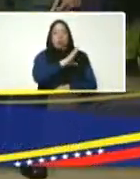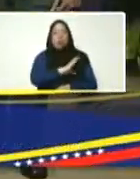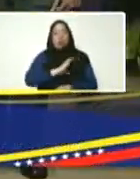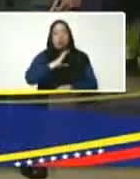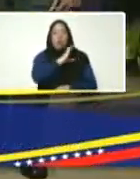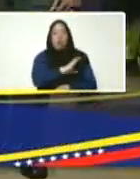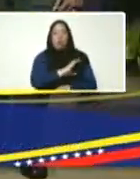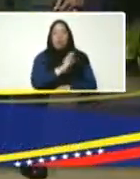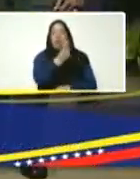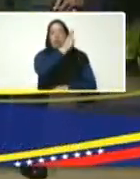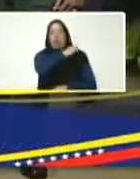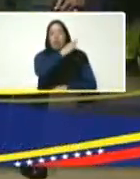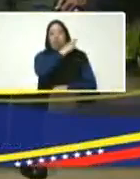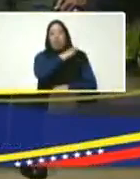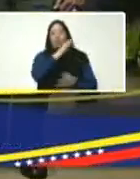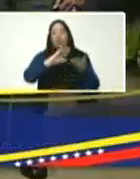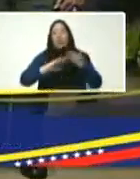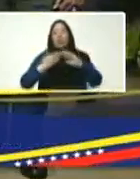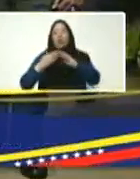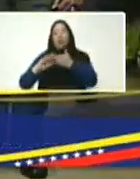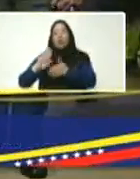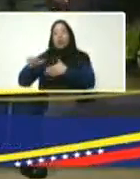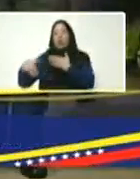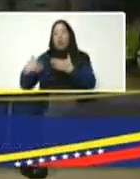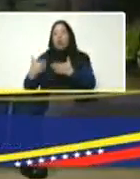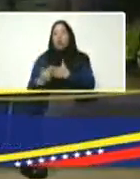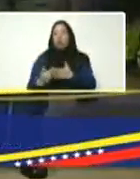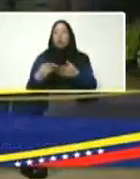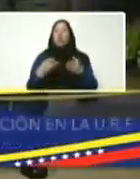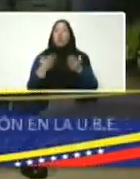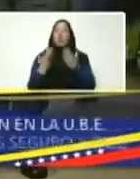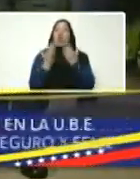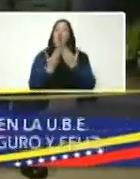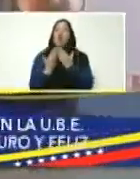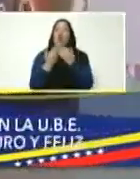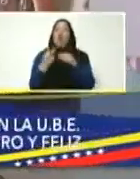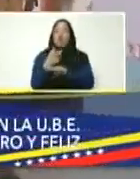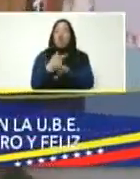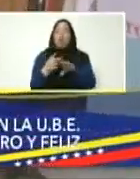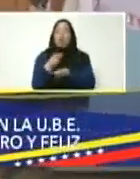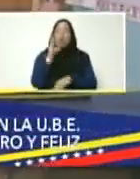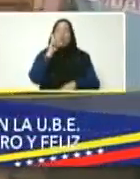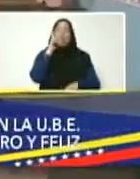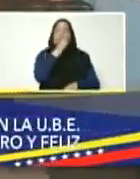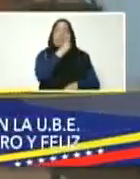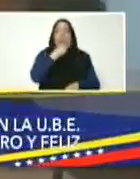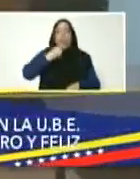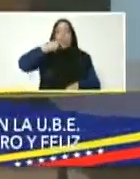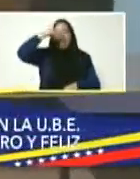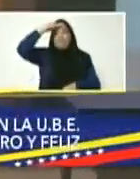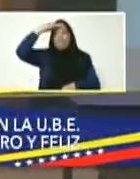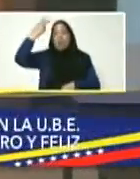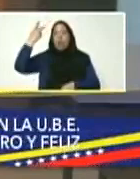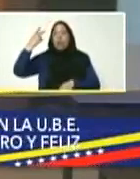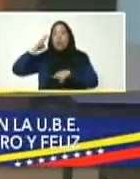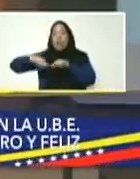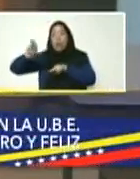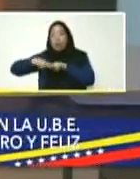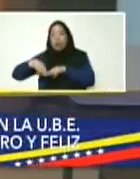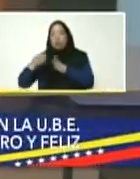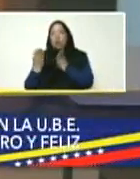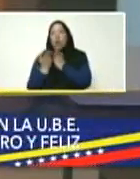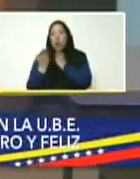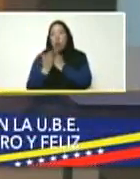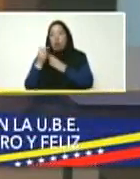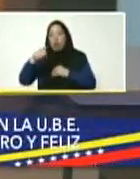de comunidad, tenemos todo el gobierno, cuadrillas de ABC, madres, padres, representantes y los docentes.